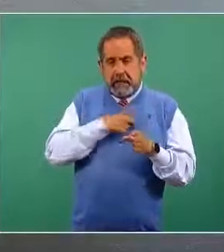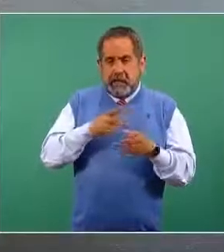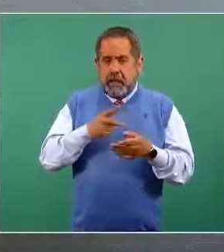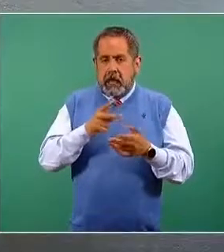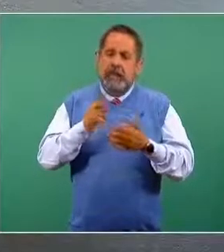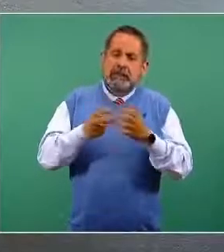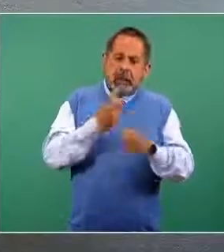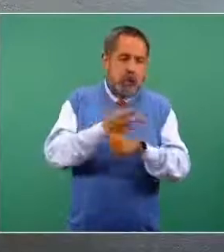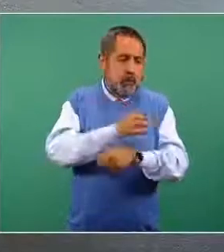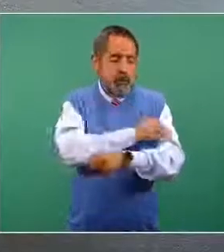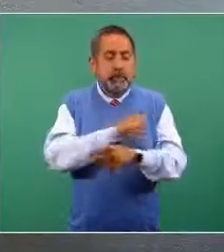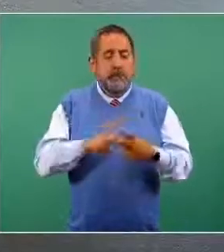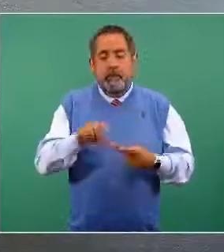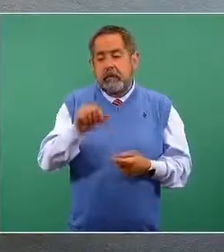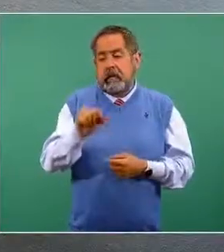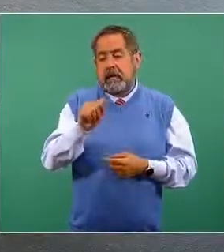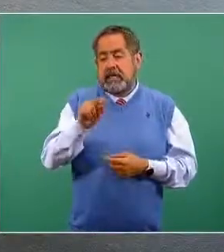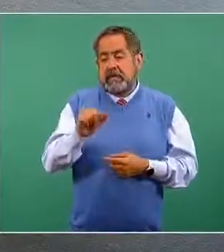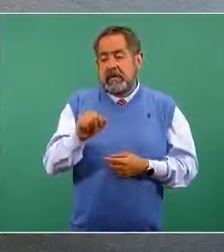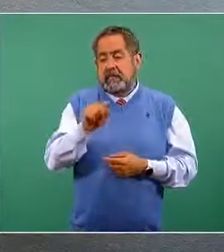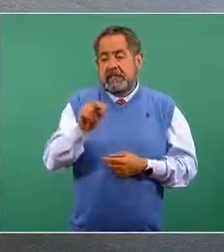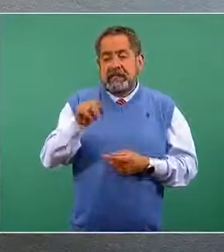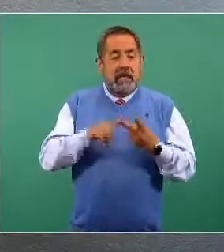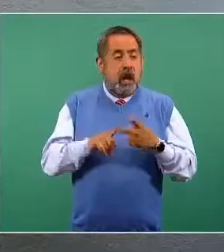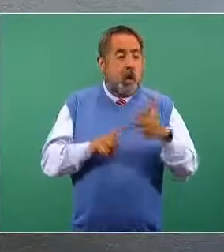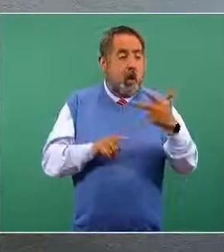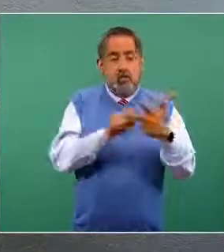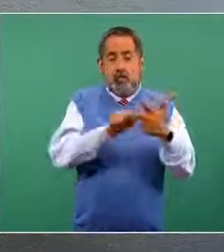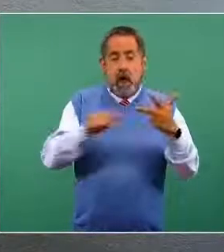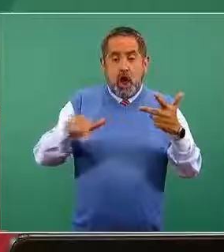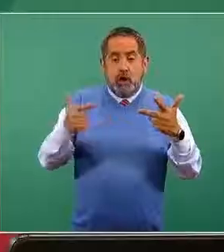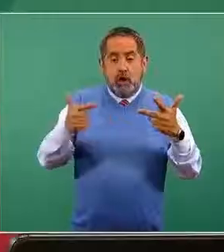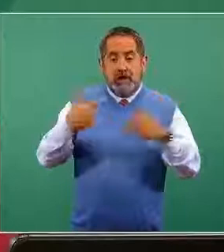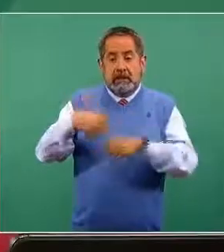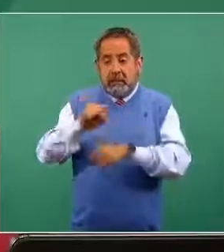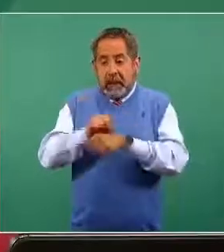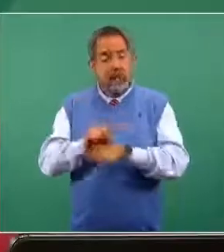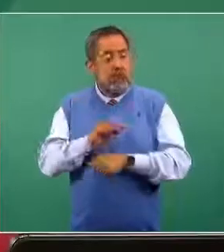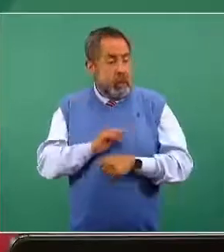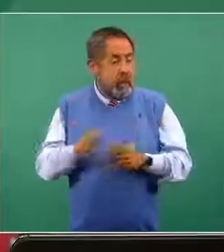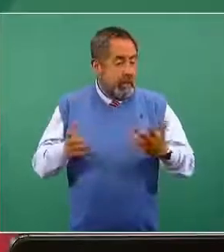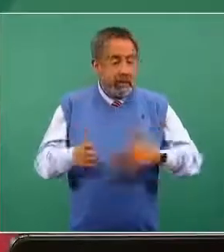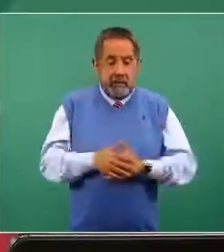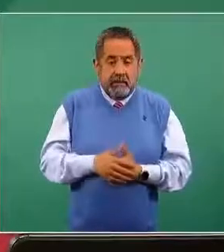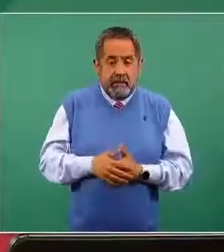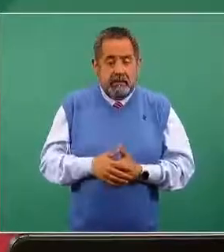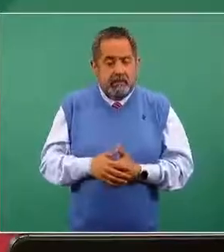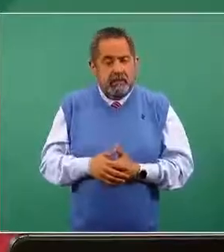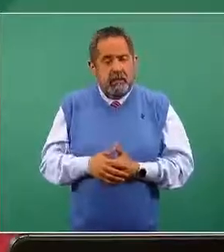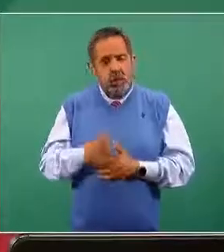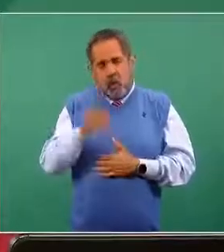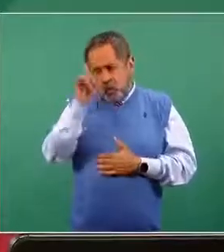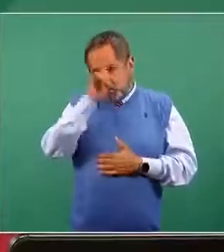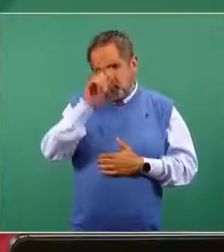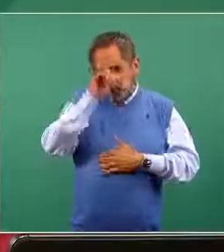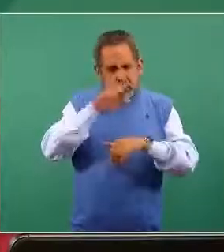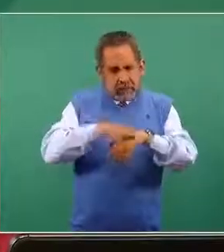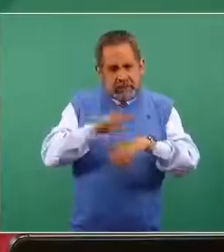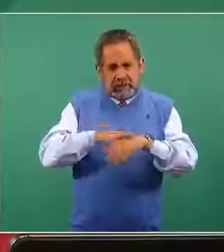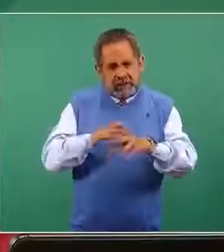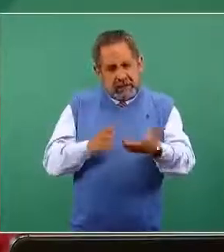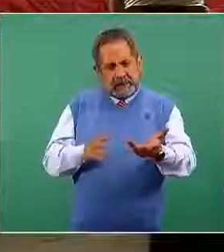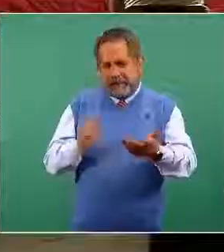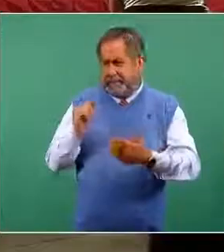aplica. La de AstraZeneca es desde 8 hasta 12 semanas. Atendiendo una de las sugerencias que nos hicieron